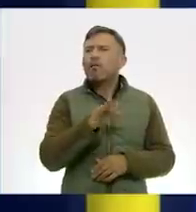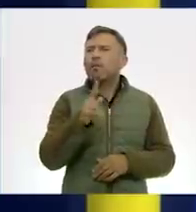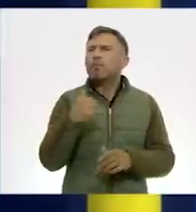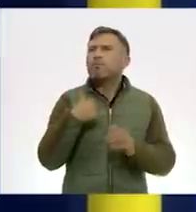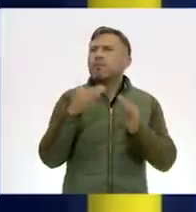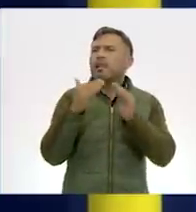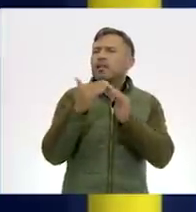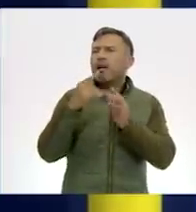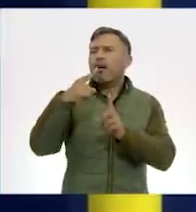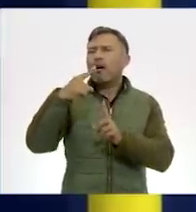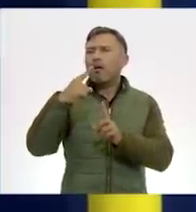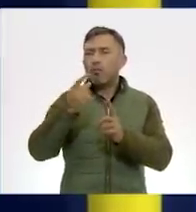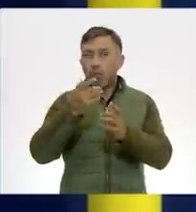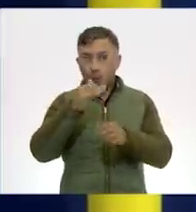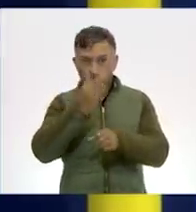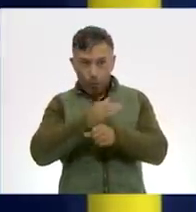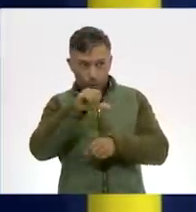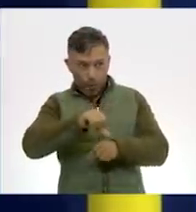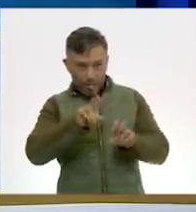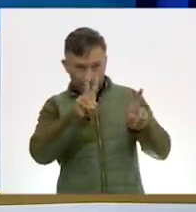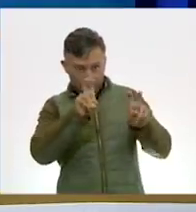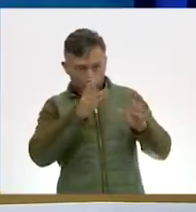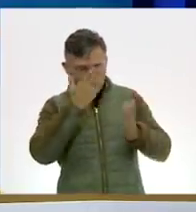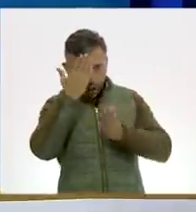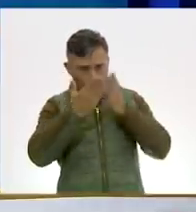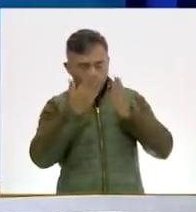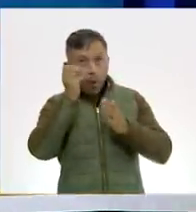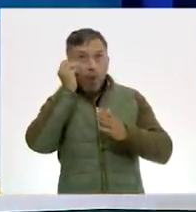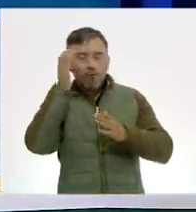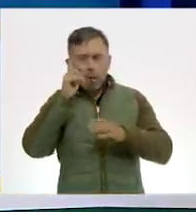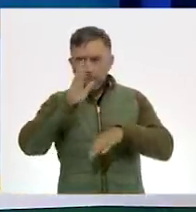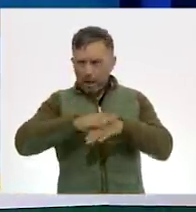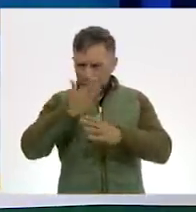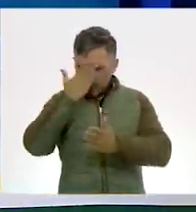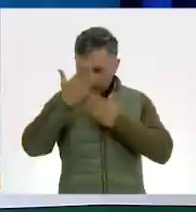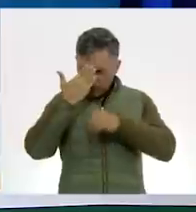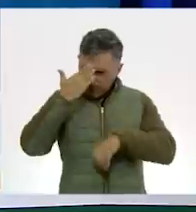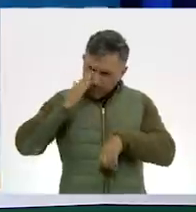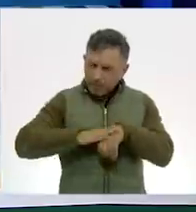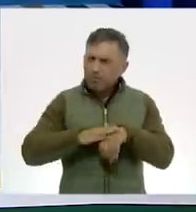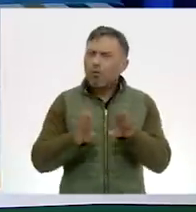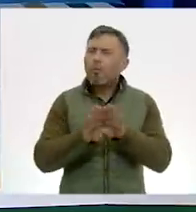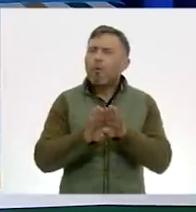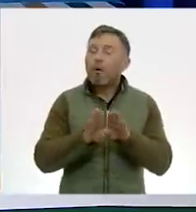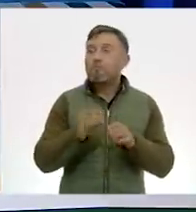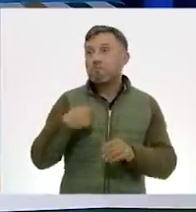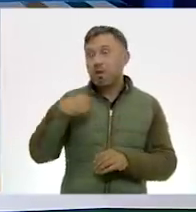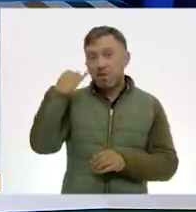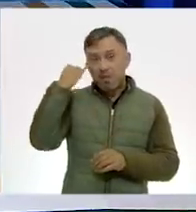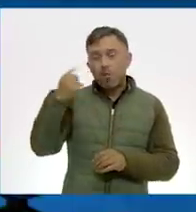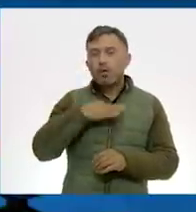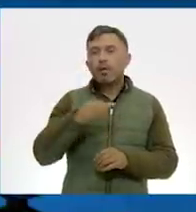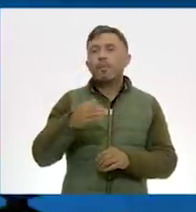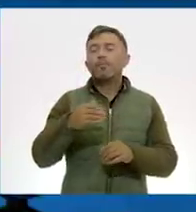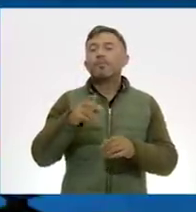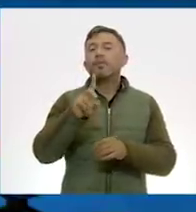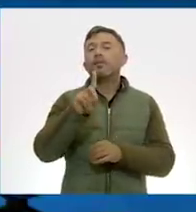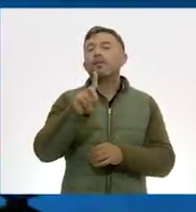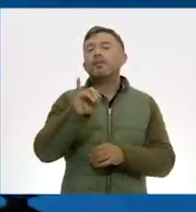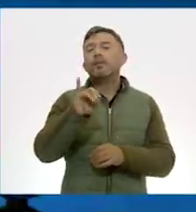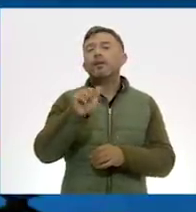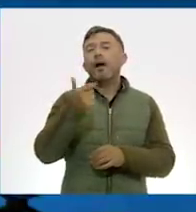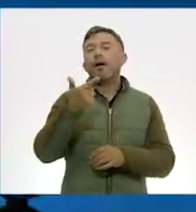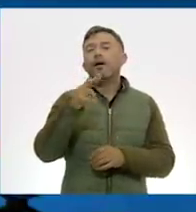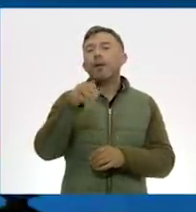para reforzar este conocimiento de hoy? Mira, María, pues a mí se me ocurre que podemos hacer un diagrama de Venn. Un diagrama de